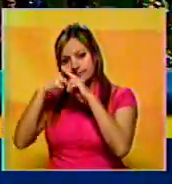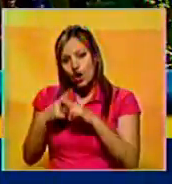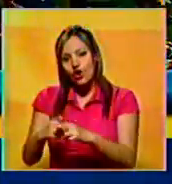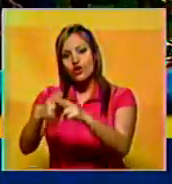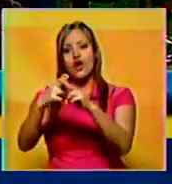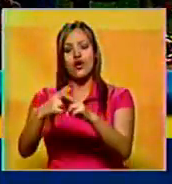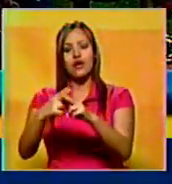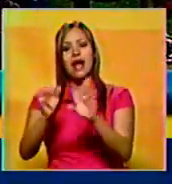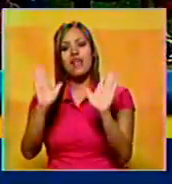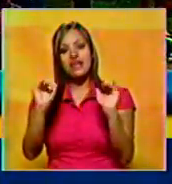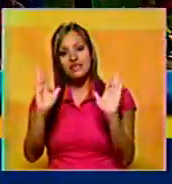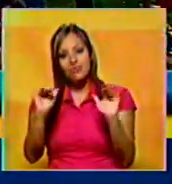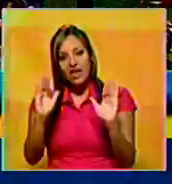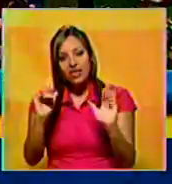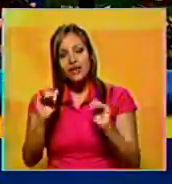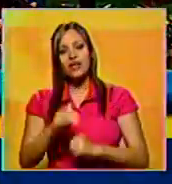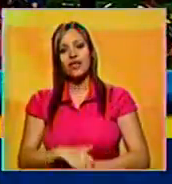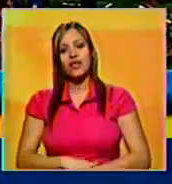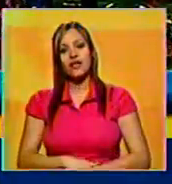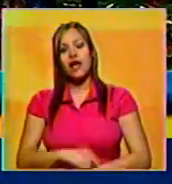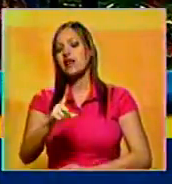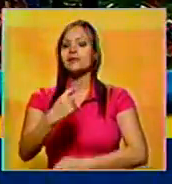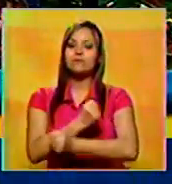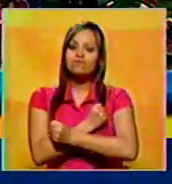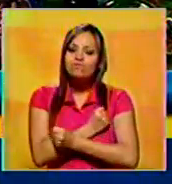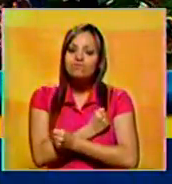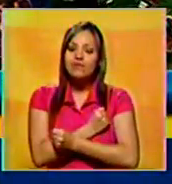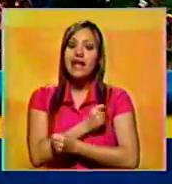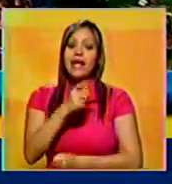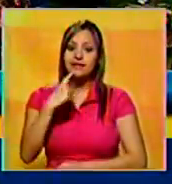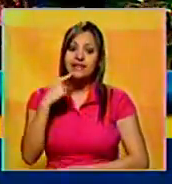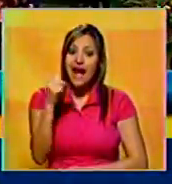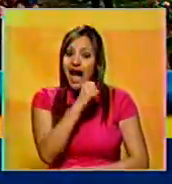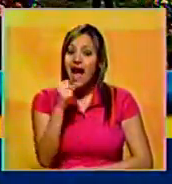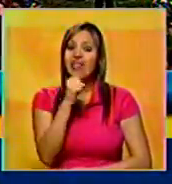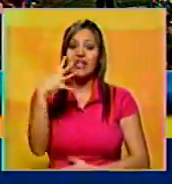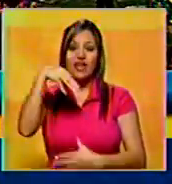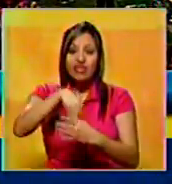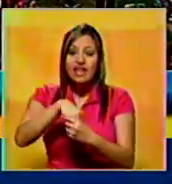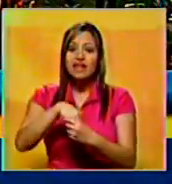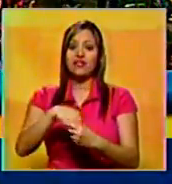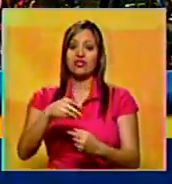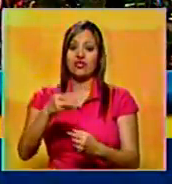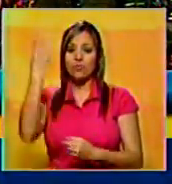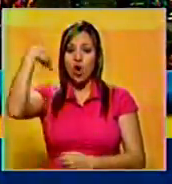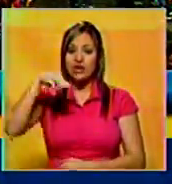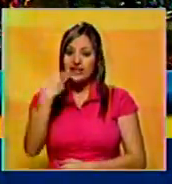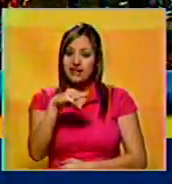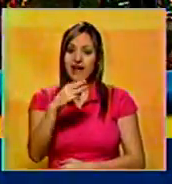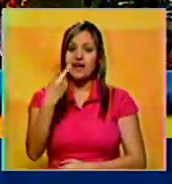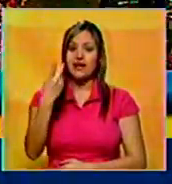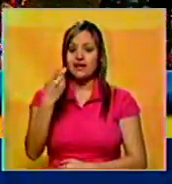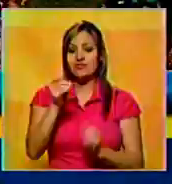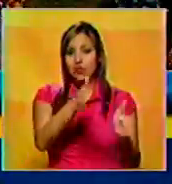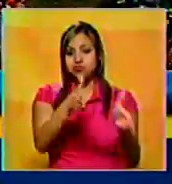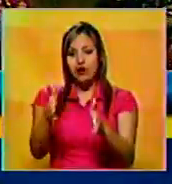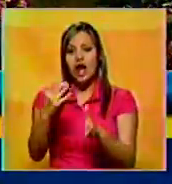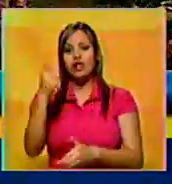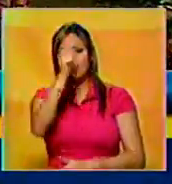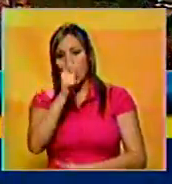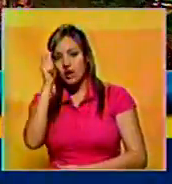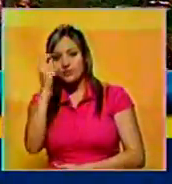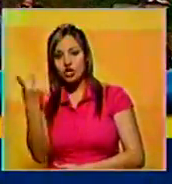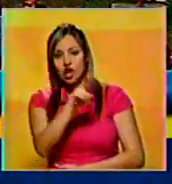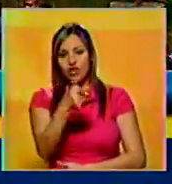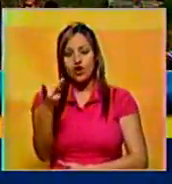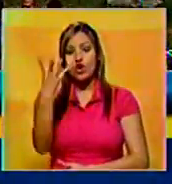vinieron a despedirse de una forma muy calurosa, le estuvieron cantando dentro de la capilla. Recordemos, ellos estaban los dos en